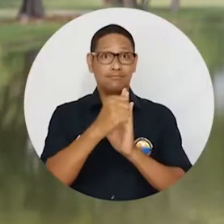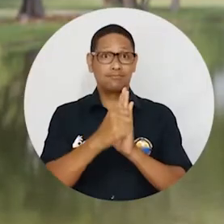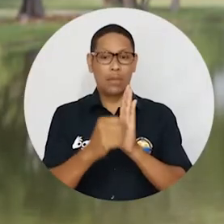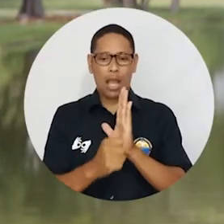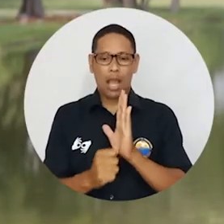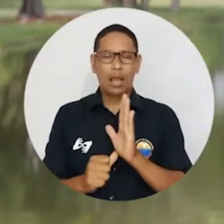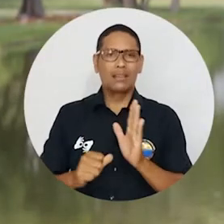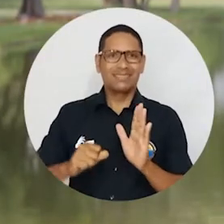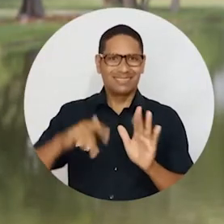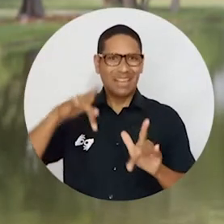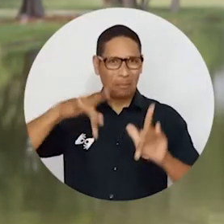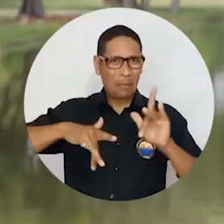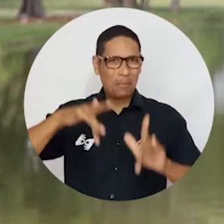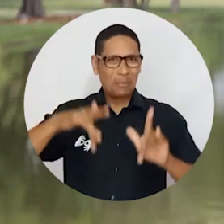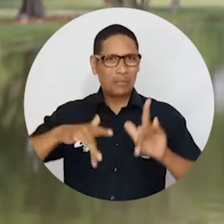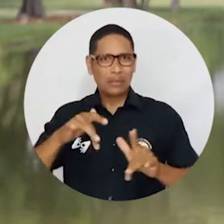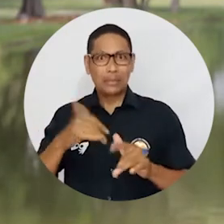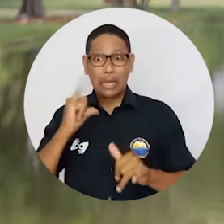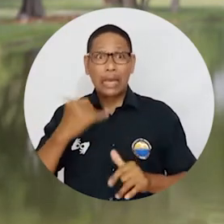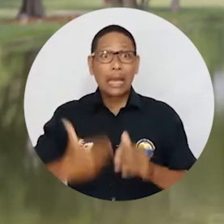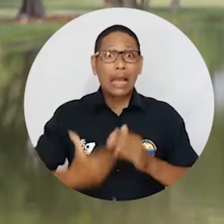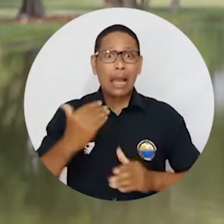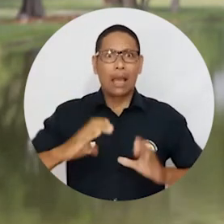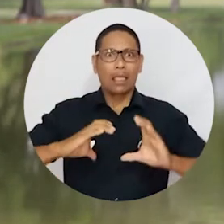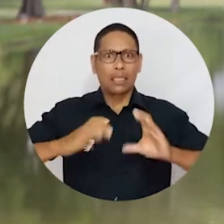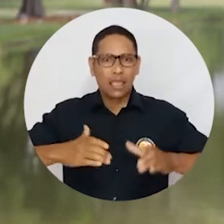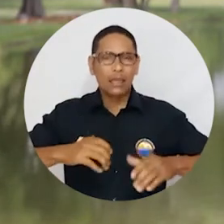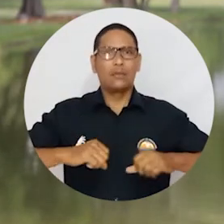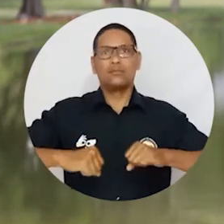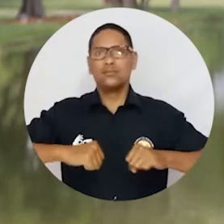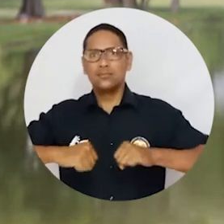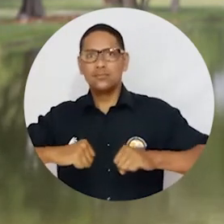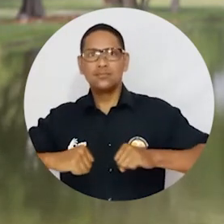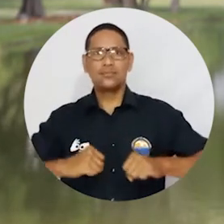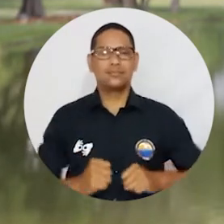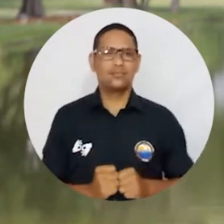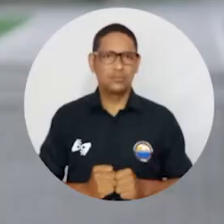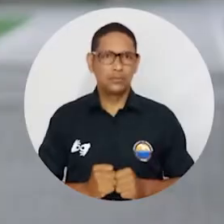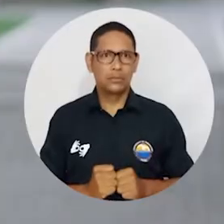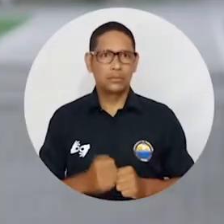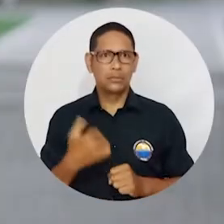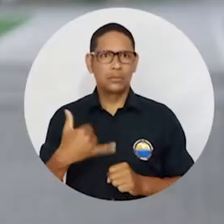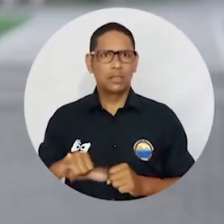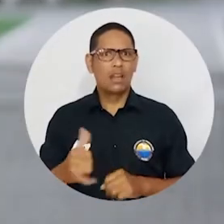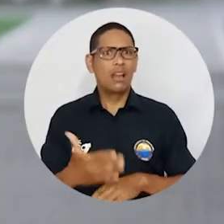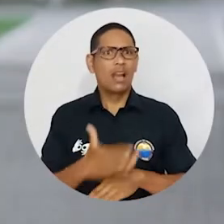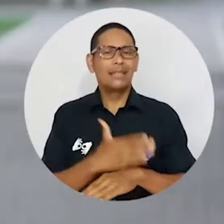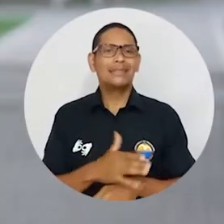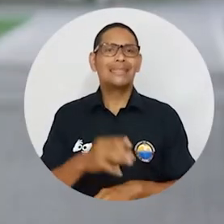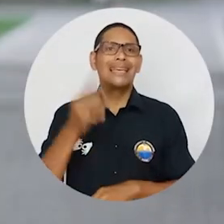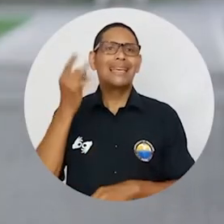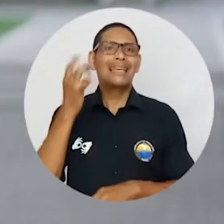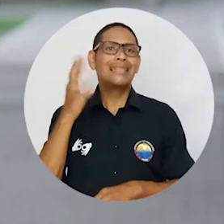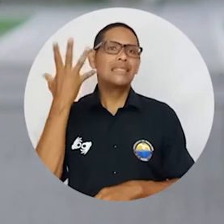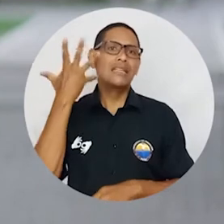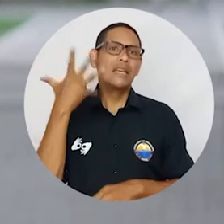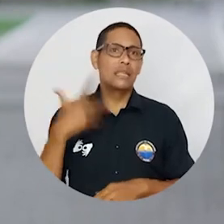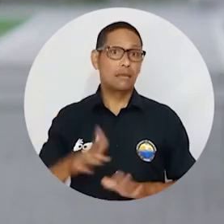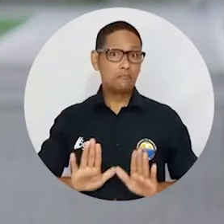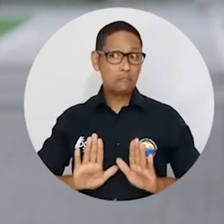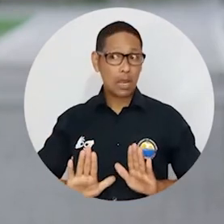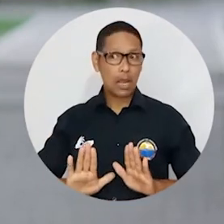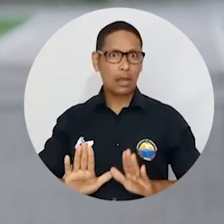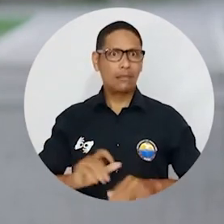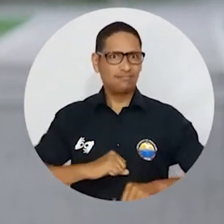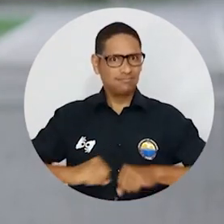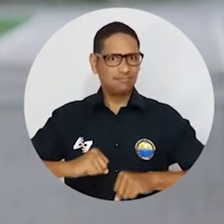Programa de pregrado presencial de la Universidad del Magdalena retomó sus actividades académicas. Luego de una suspensión transitoria de 15 días